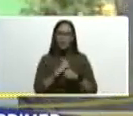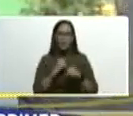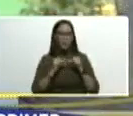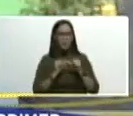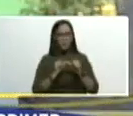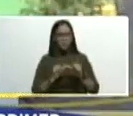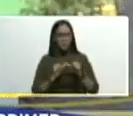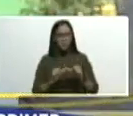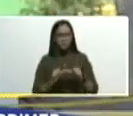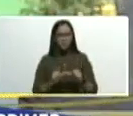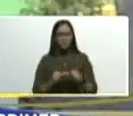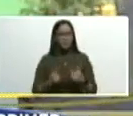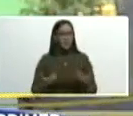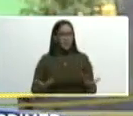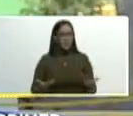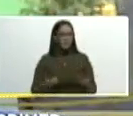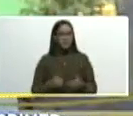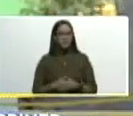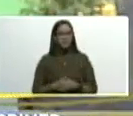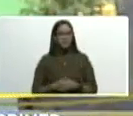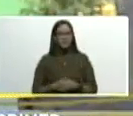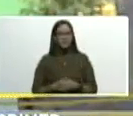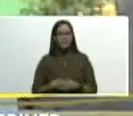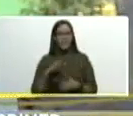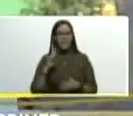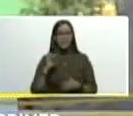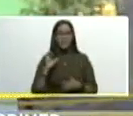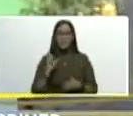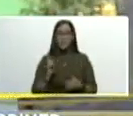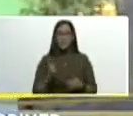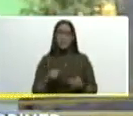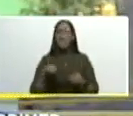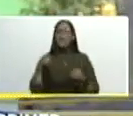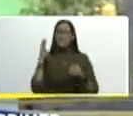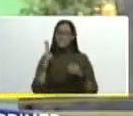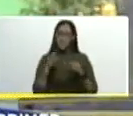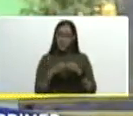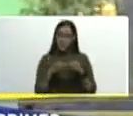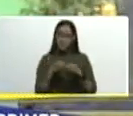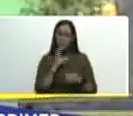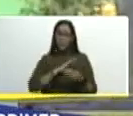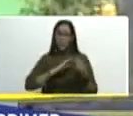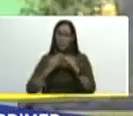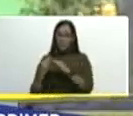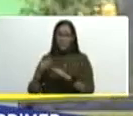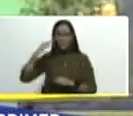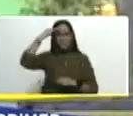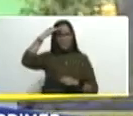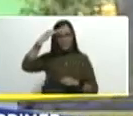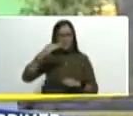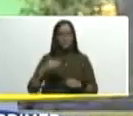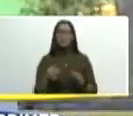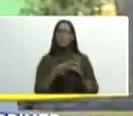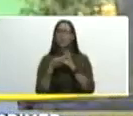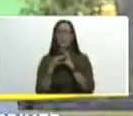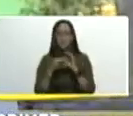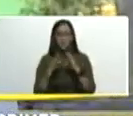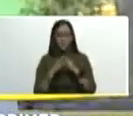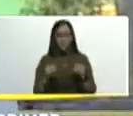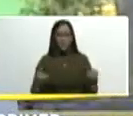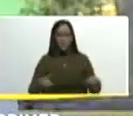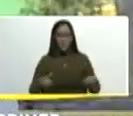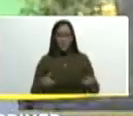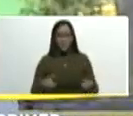permanente, ¿ah?, de las Bricomiles, brigadas comunitarias militares, que unifica todo el esfuerzo